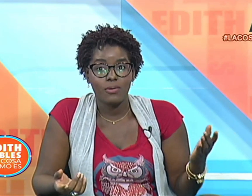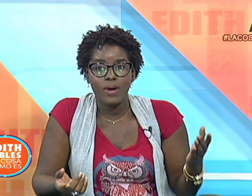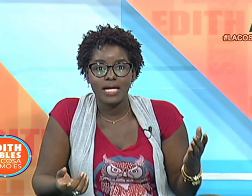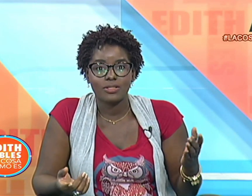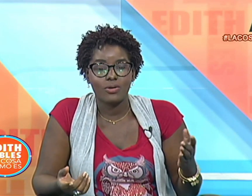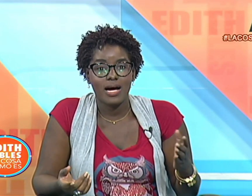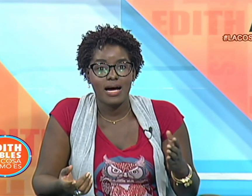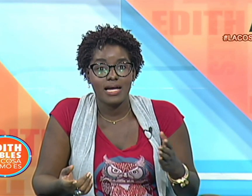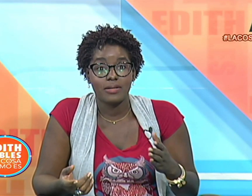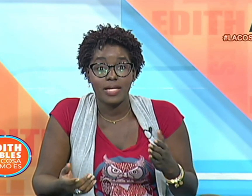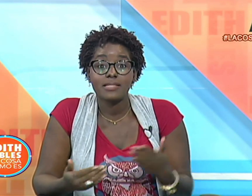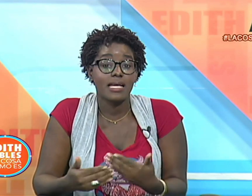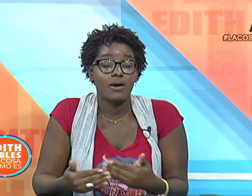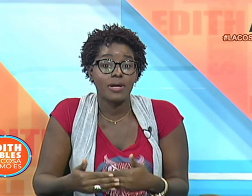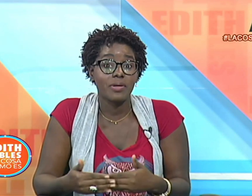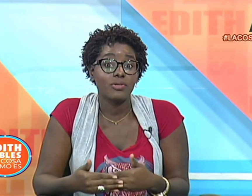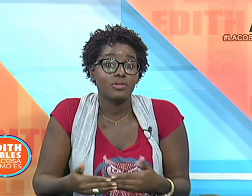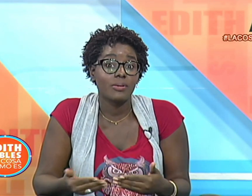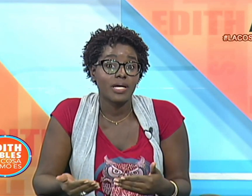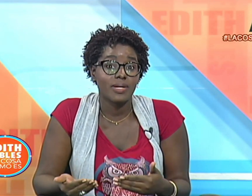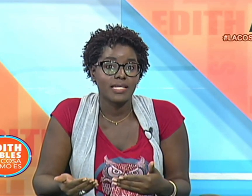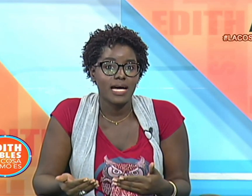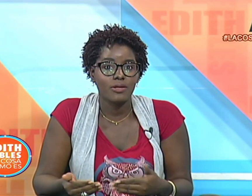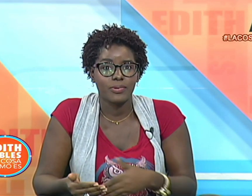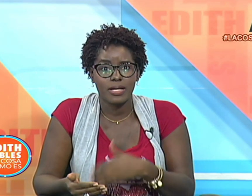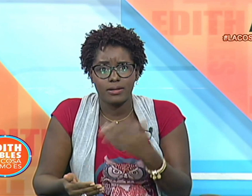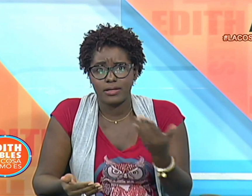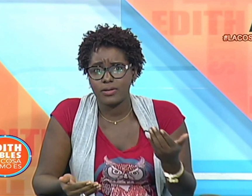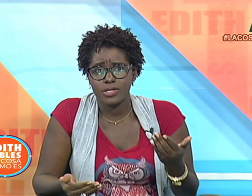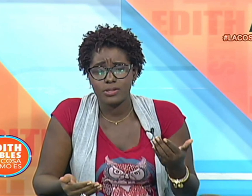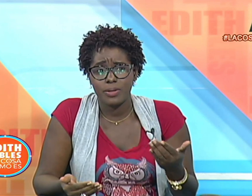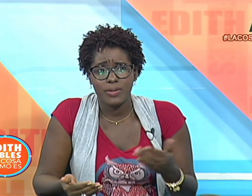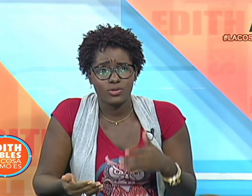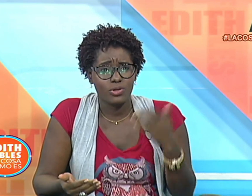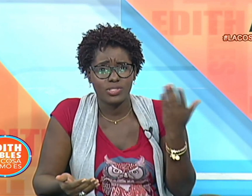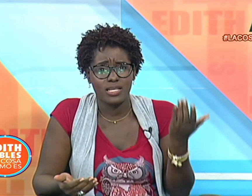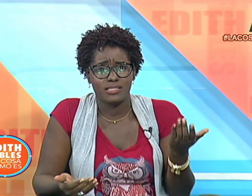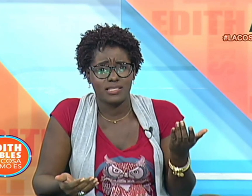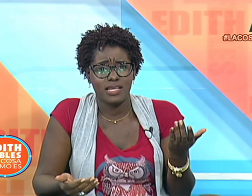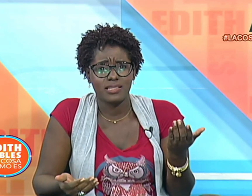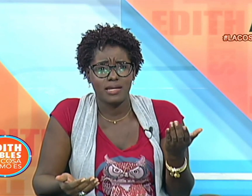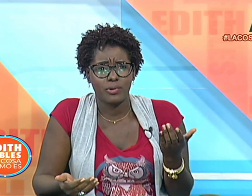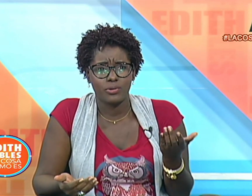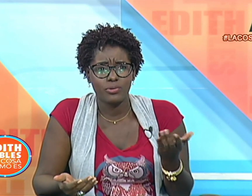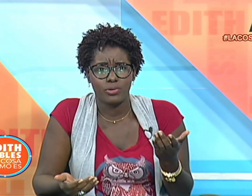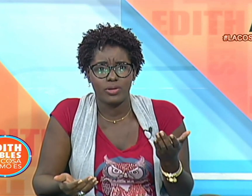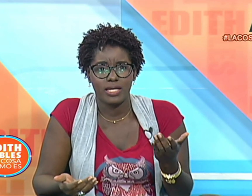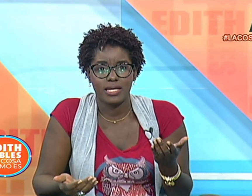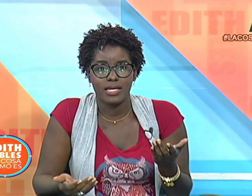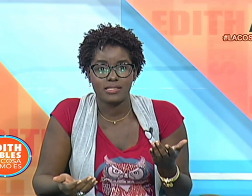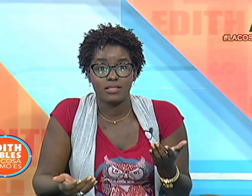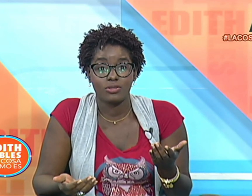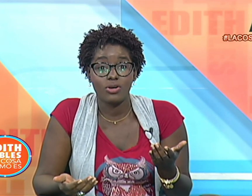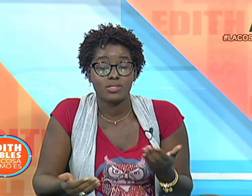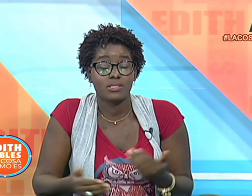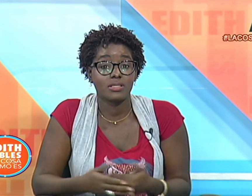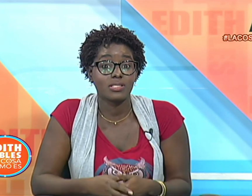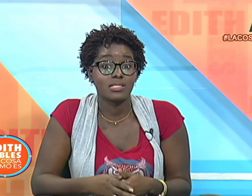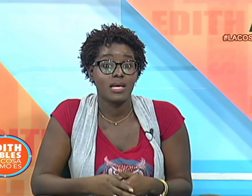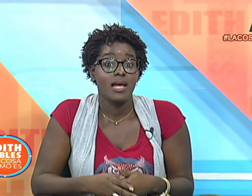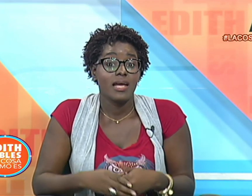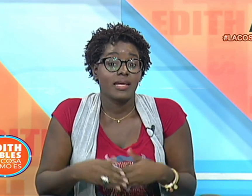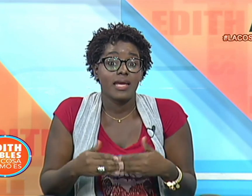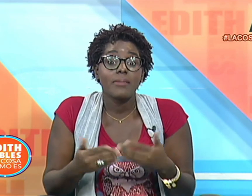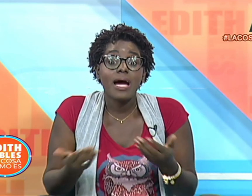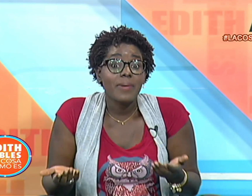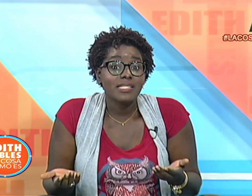2004 a niveles que ahora mismo todavía no ha llegado porque creo que sobrepasó los el 60 por uno en ese entonces entonces